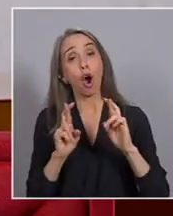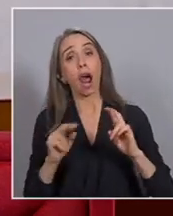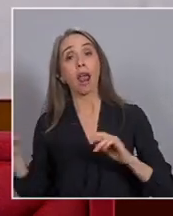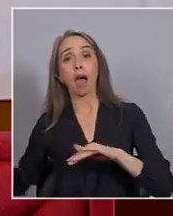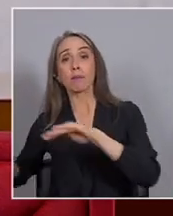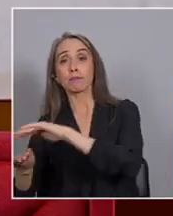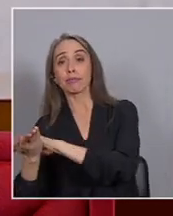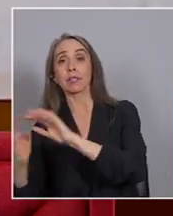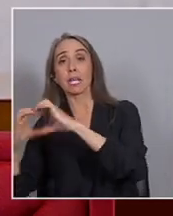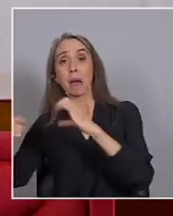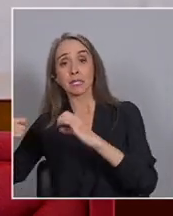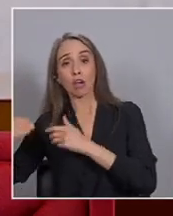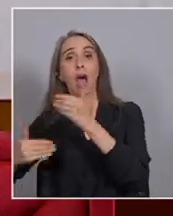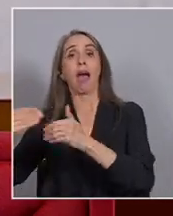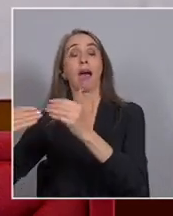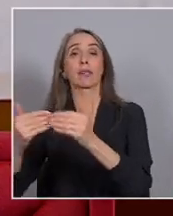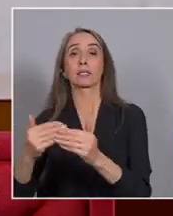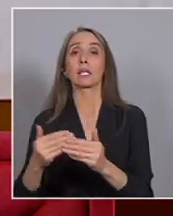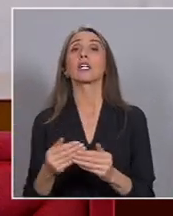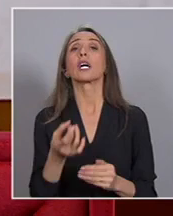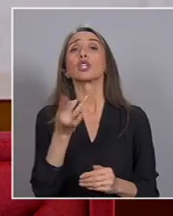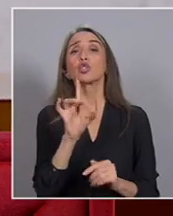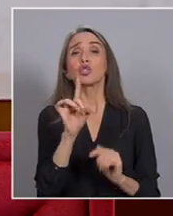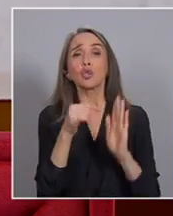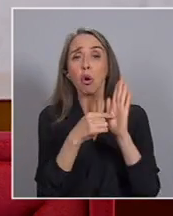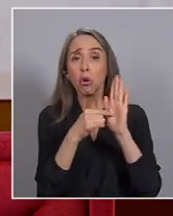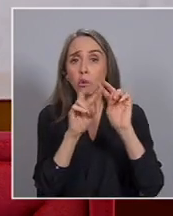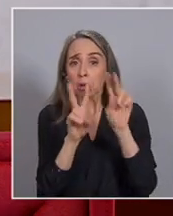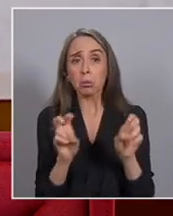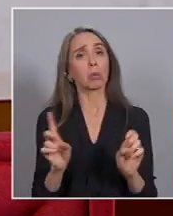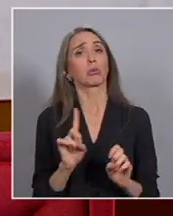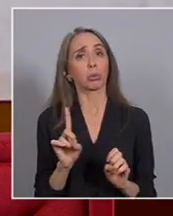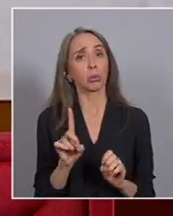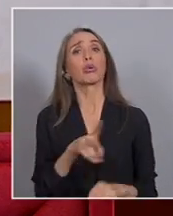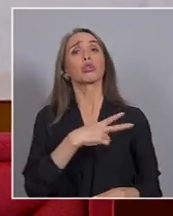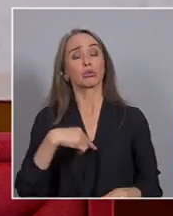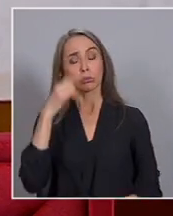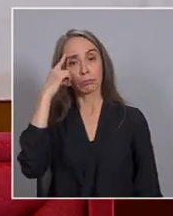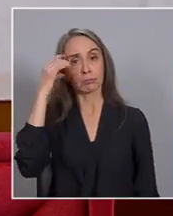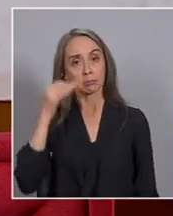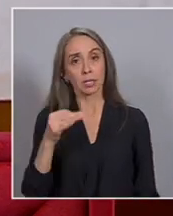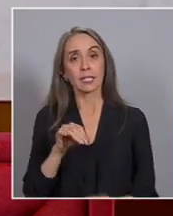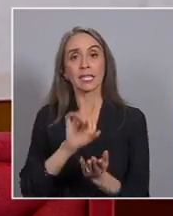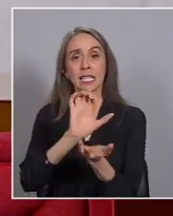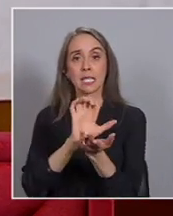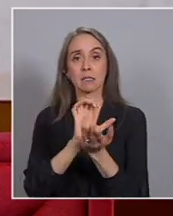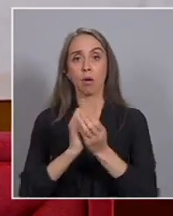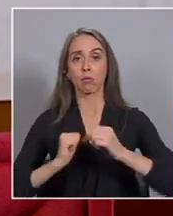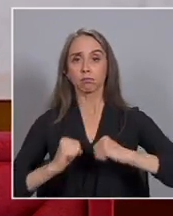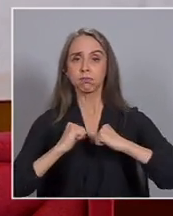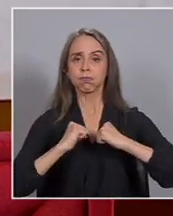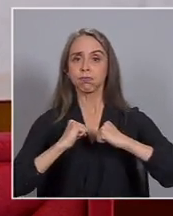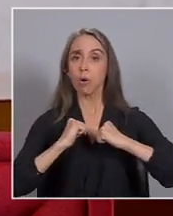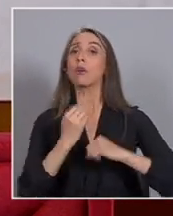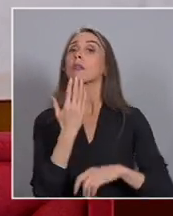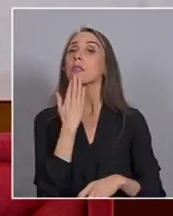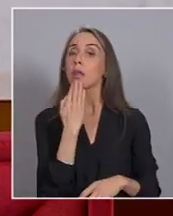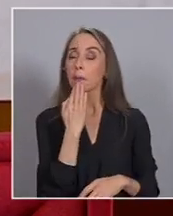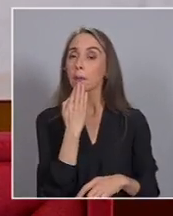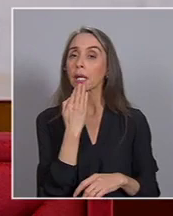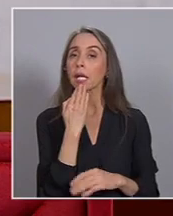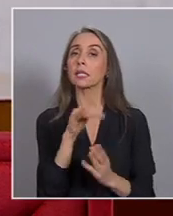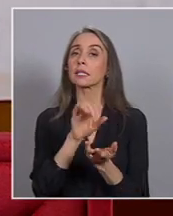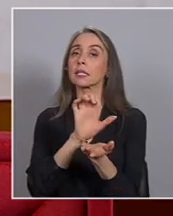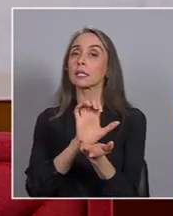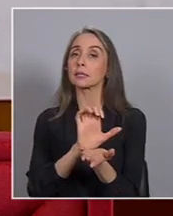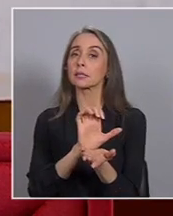Senado. Pero no nos quedamos solo en eso. Estamos convencidos de que un Estado fuerte es también un